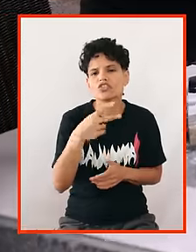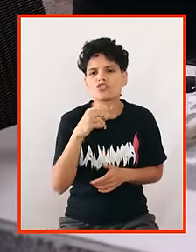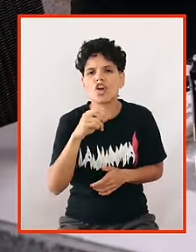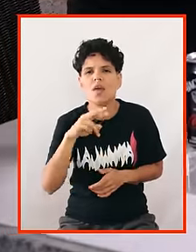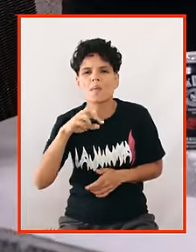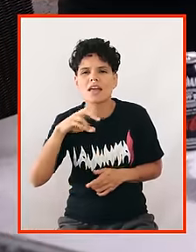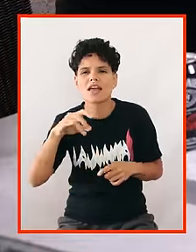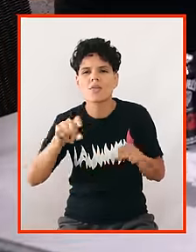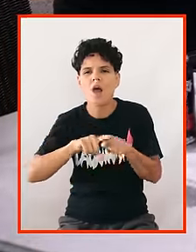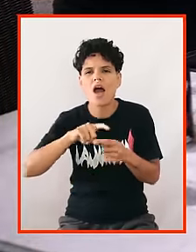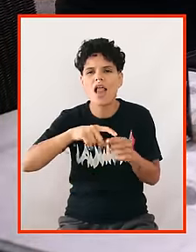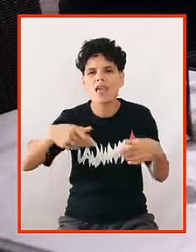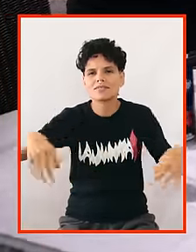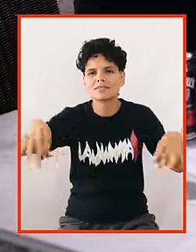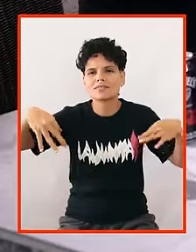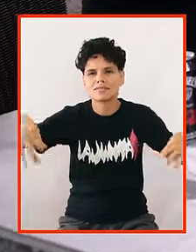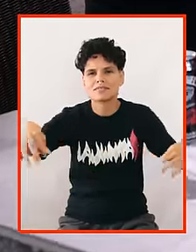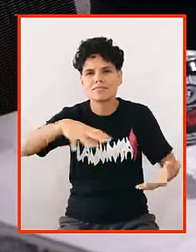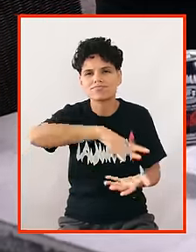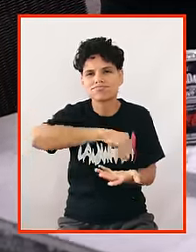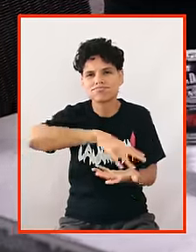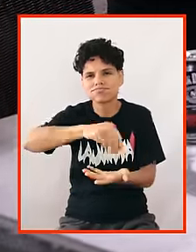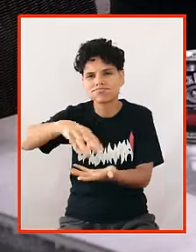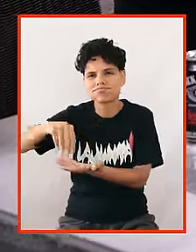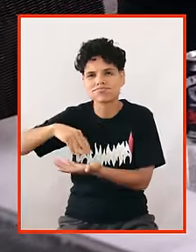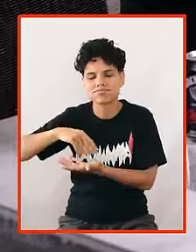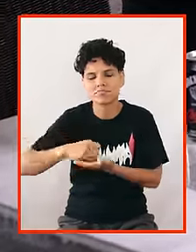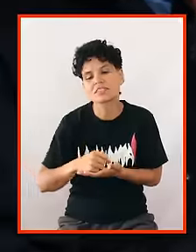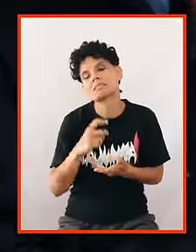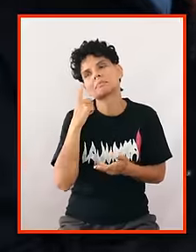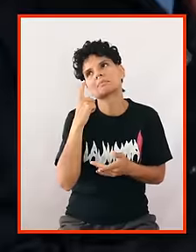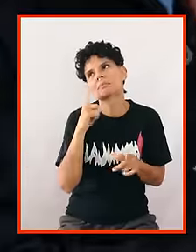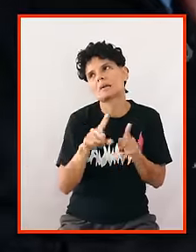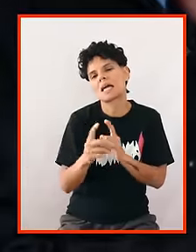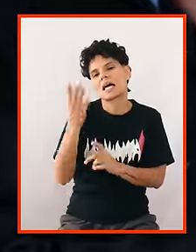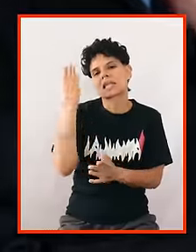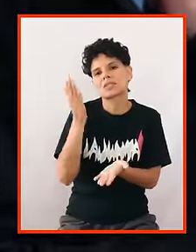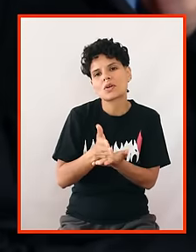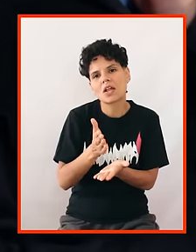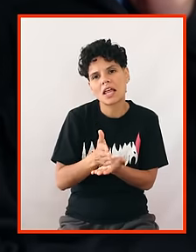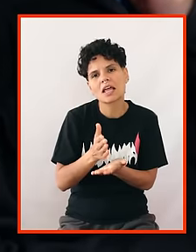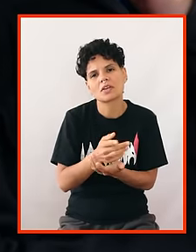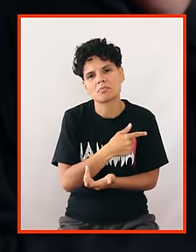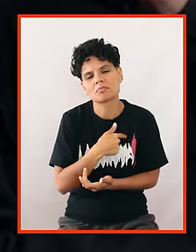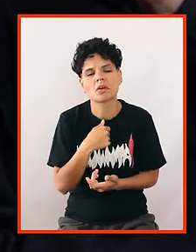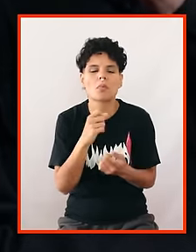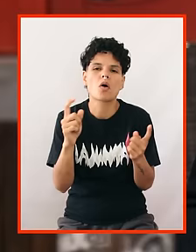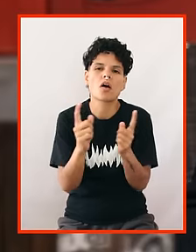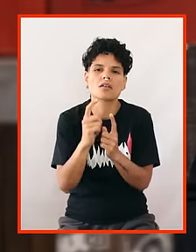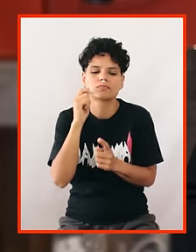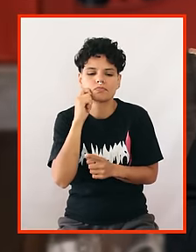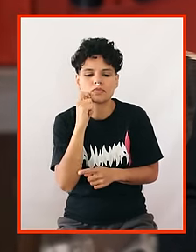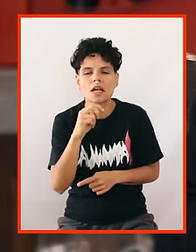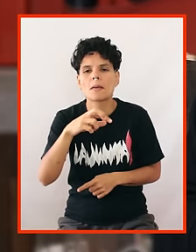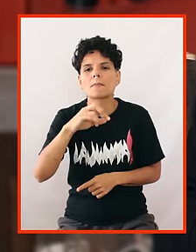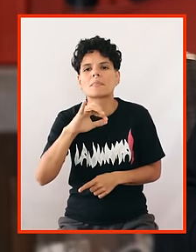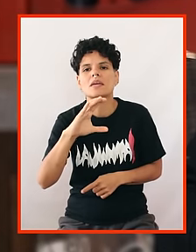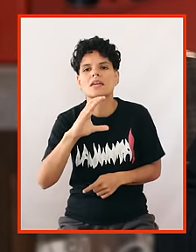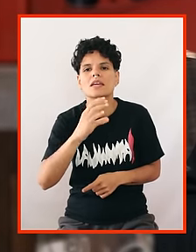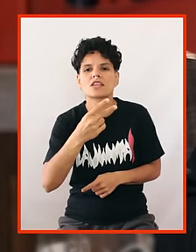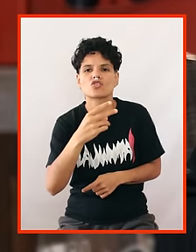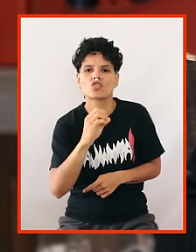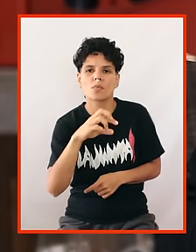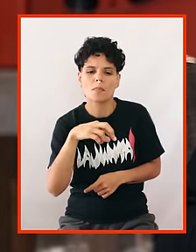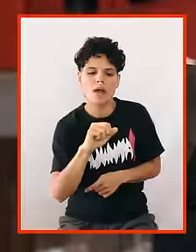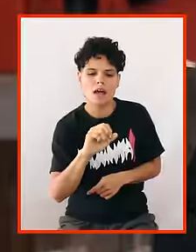Chovino. El Chovino. El Chovino. No. El Chovino. Comentábamos sobre cómo nos llamaban en el colegio, qué sé yo. Y... El mapache. El mapache. Pero yo me